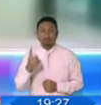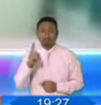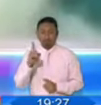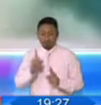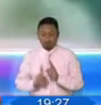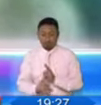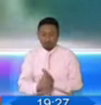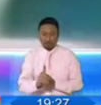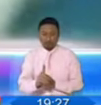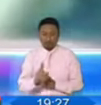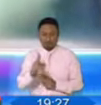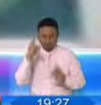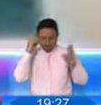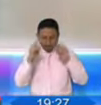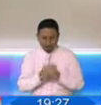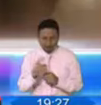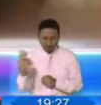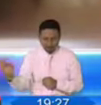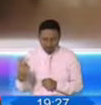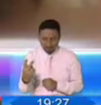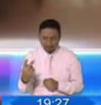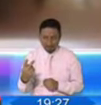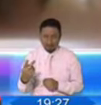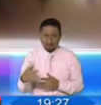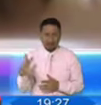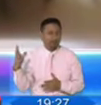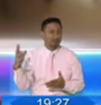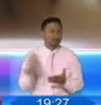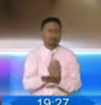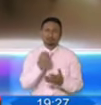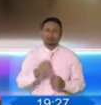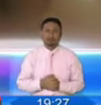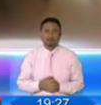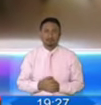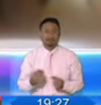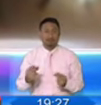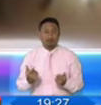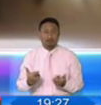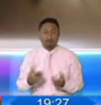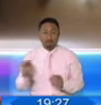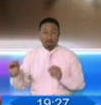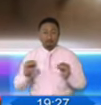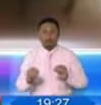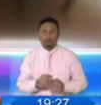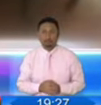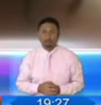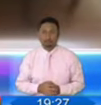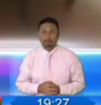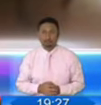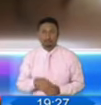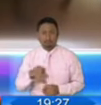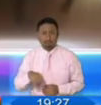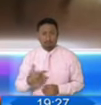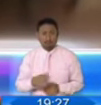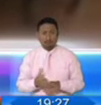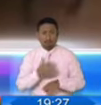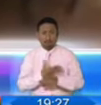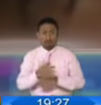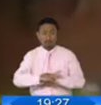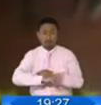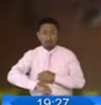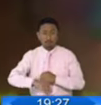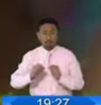segundo ya se notó ya. Por eso que salieron enseguida a avisaros de que estaban ellos. Ya ha habido varios robos. Acabo de